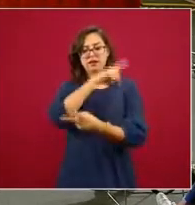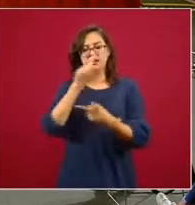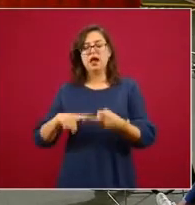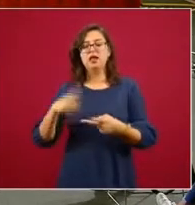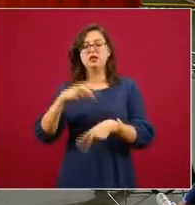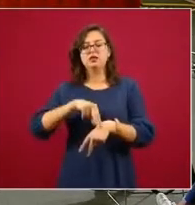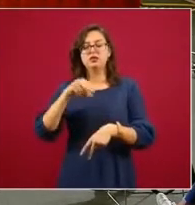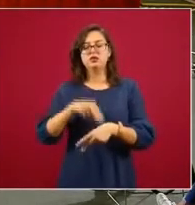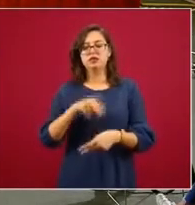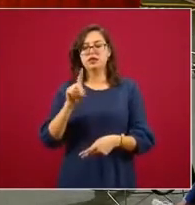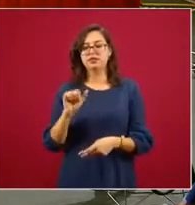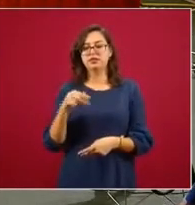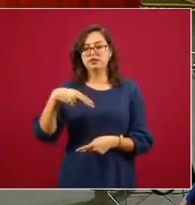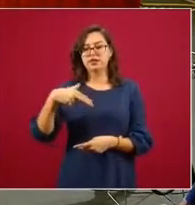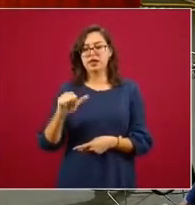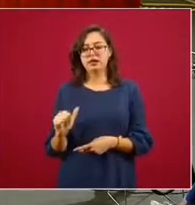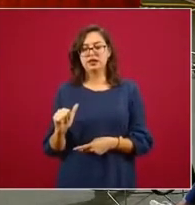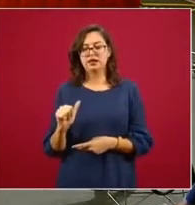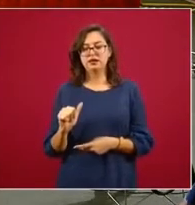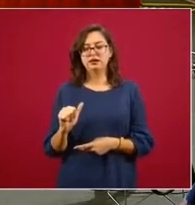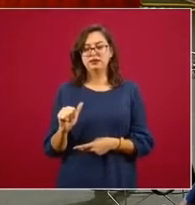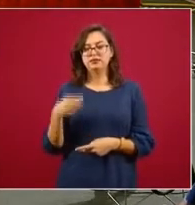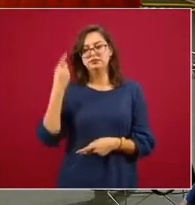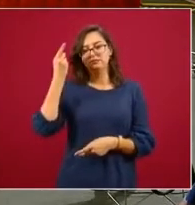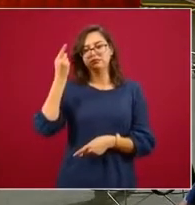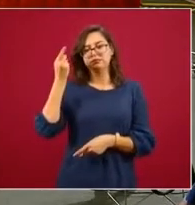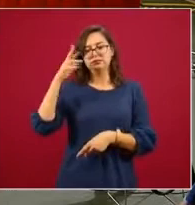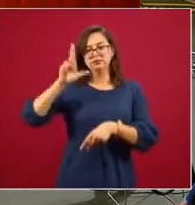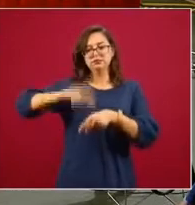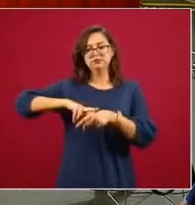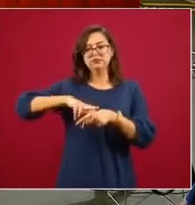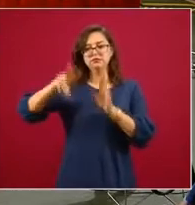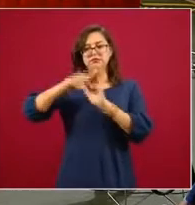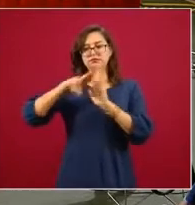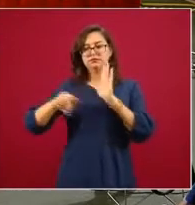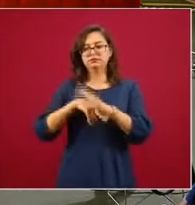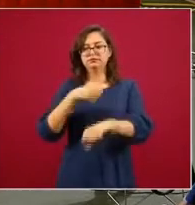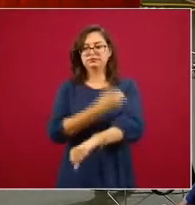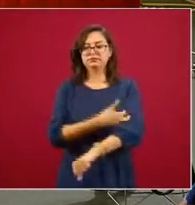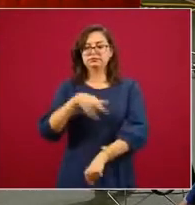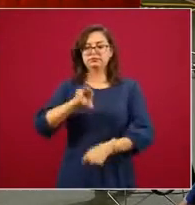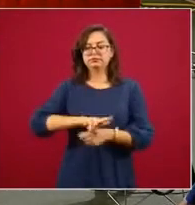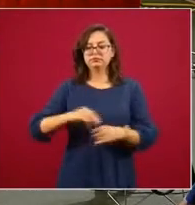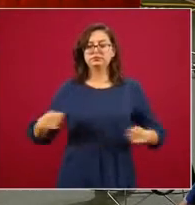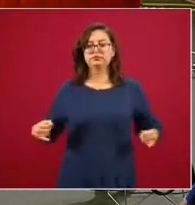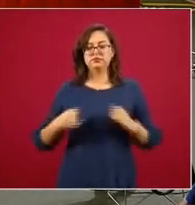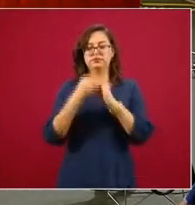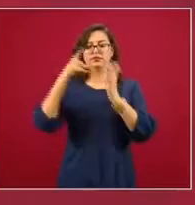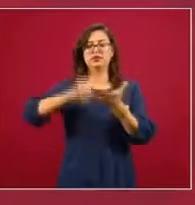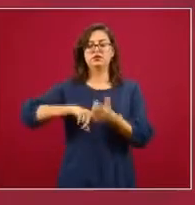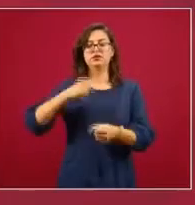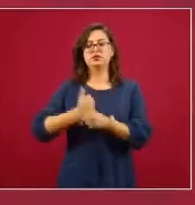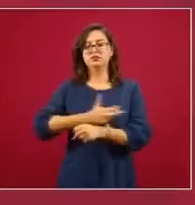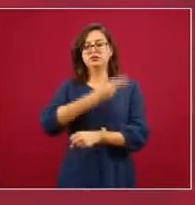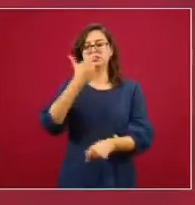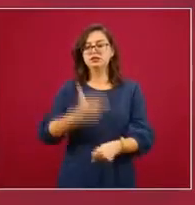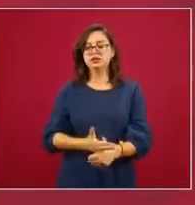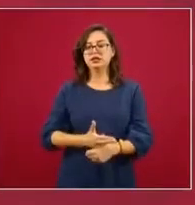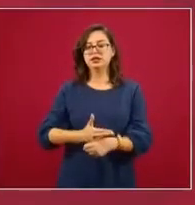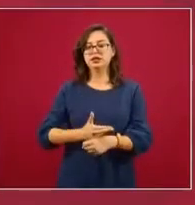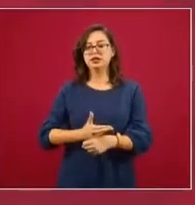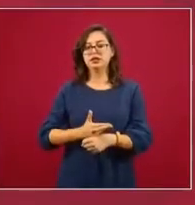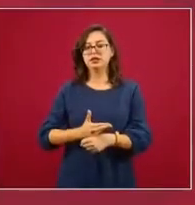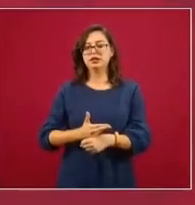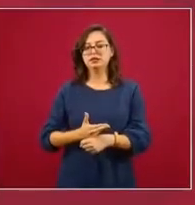doctora Diana Iris Tejadilla Orozco, quien es directora de Normatividad y Coordinación Institucional en el Secretariado Técnico del